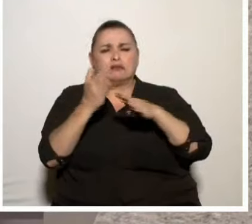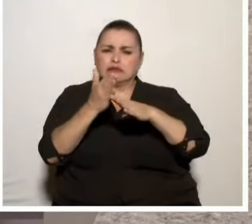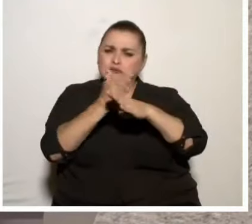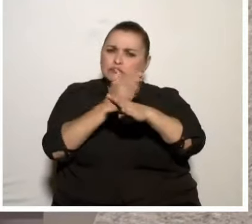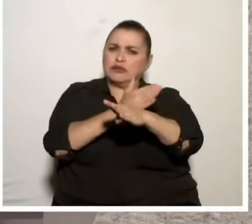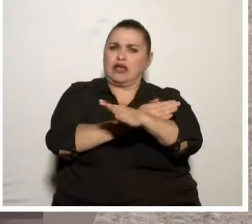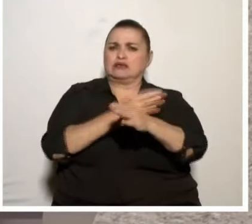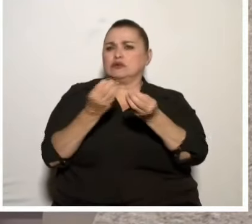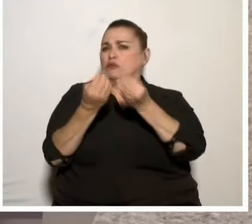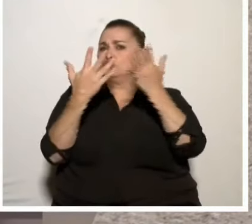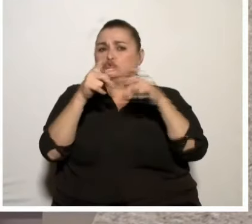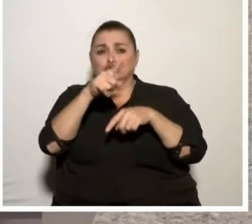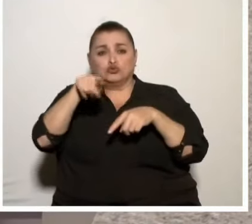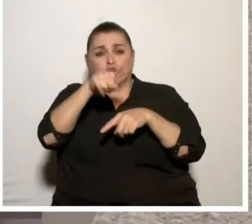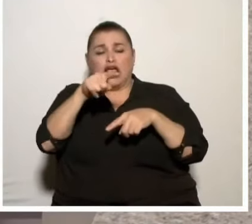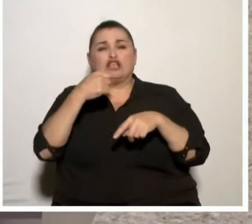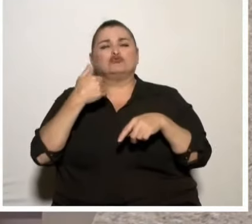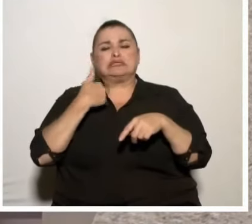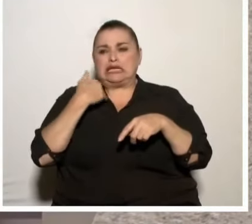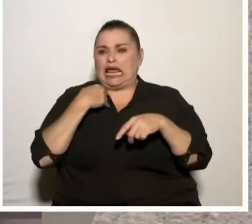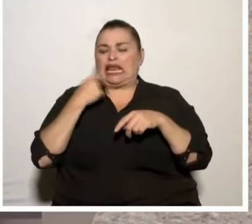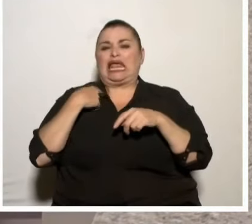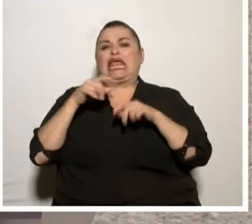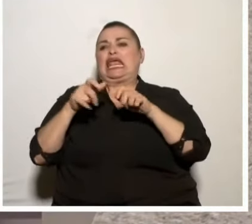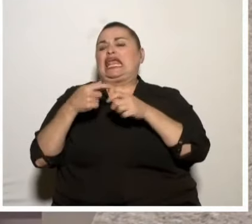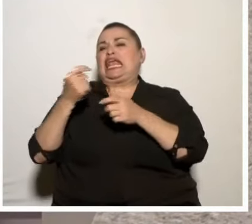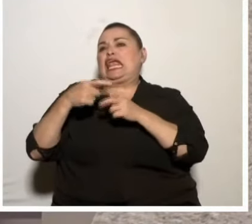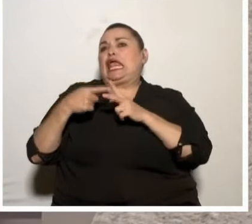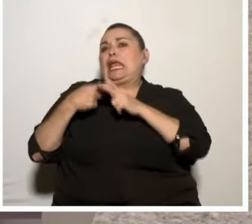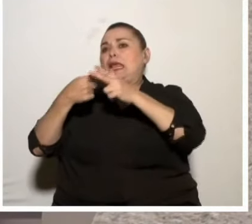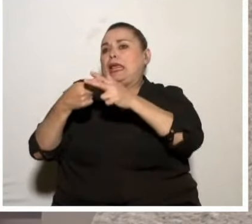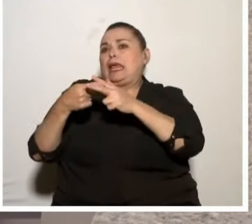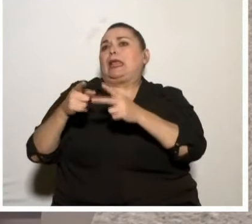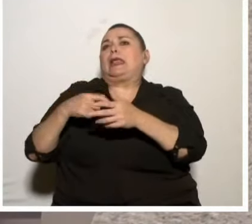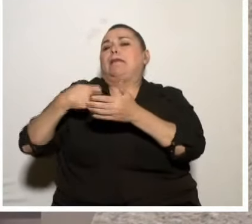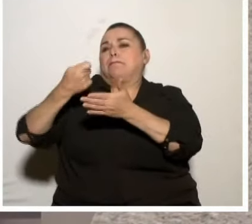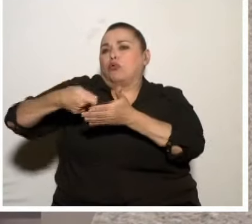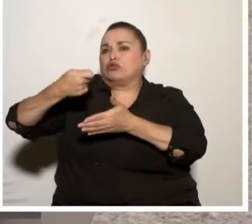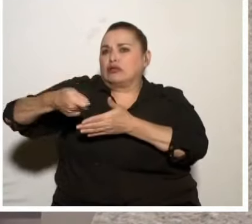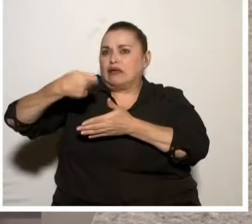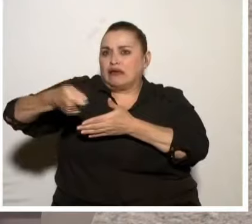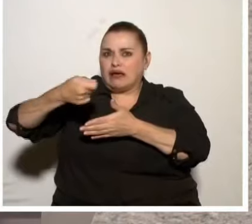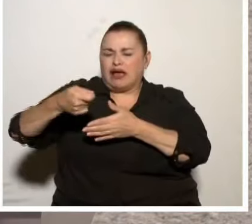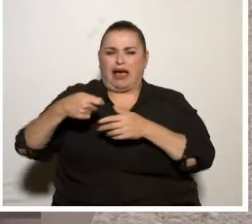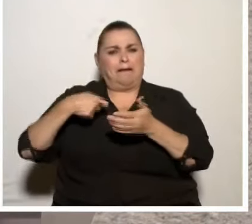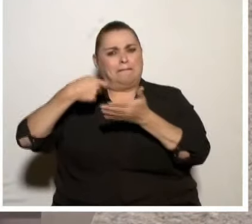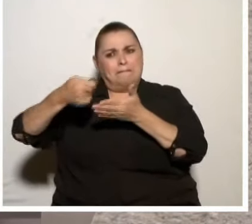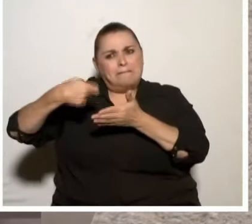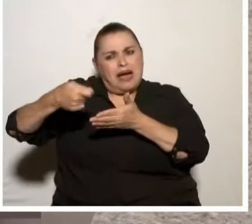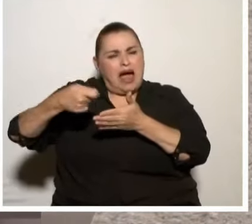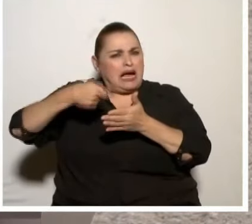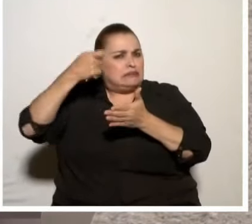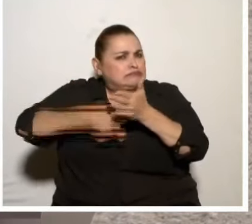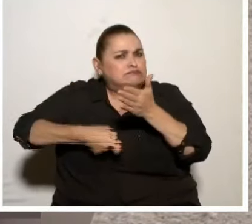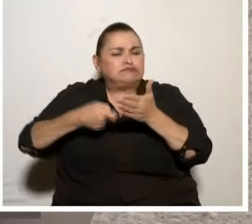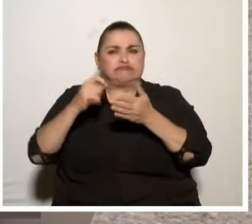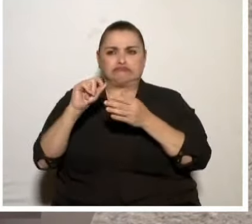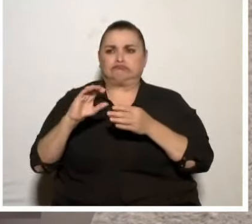de ellos tienen su patrimonio hipotecado y van a tener que pagar duras cantidades, aparte de que hay un método